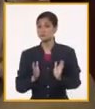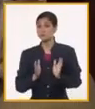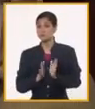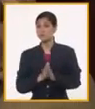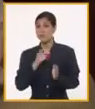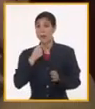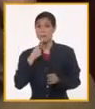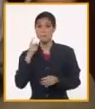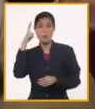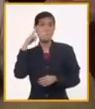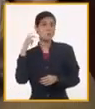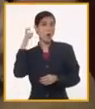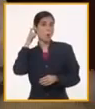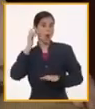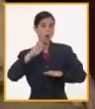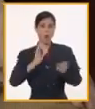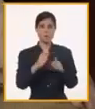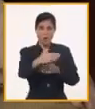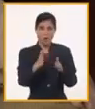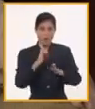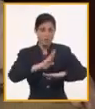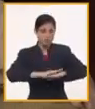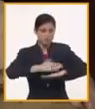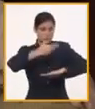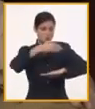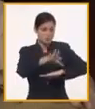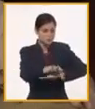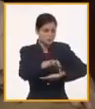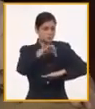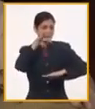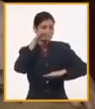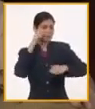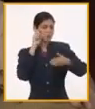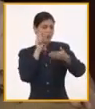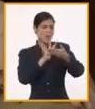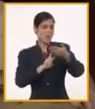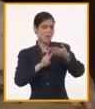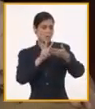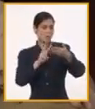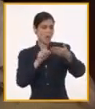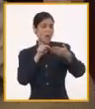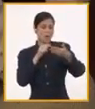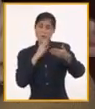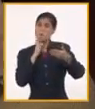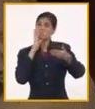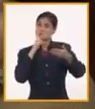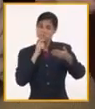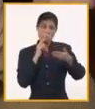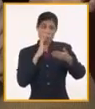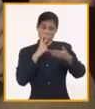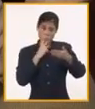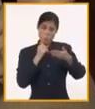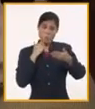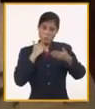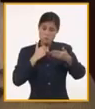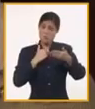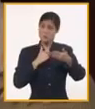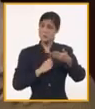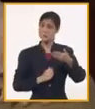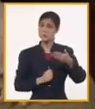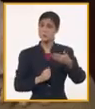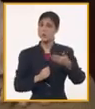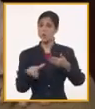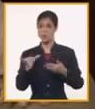coge y lo lleva para la casa. Y yo, bueno, pues también lo leo